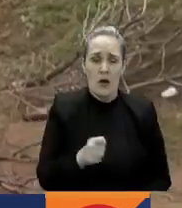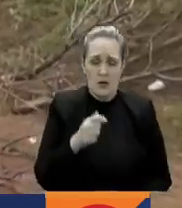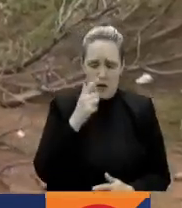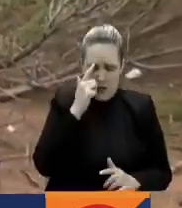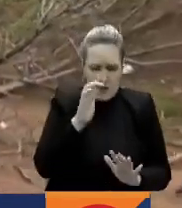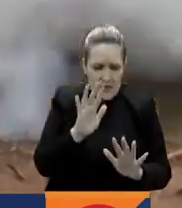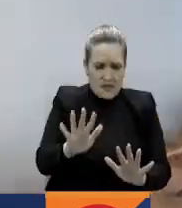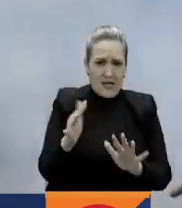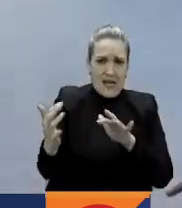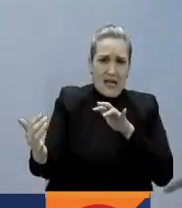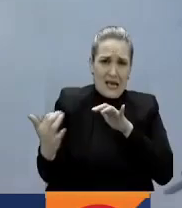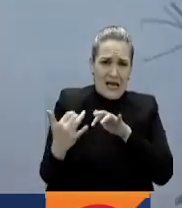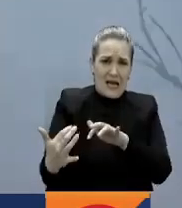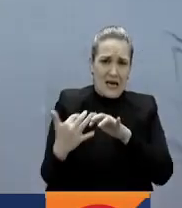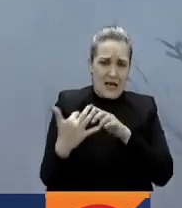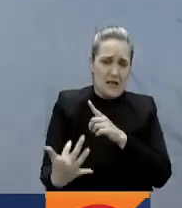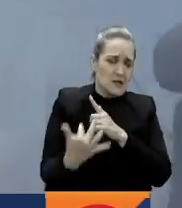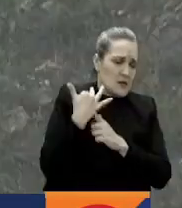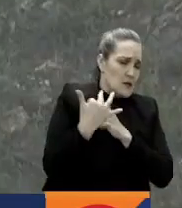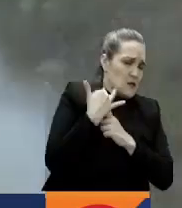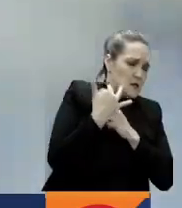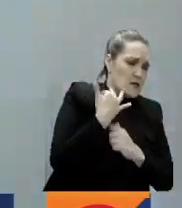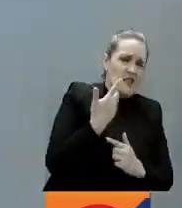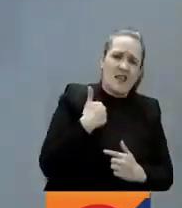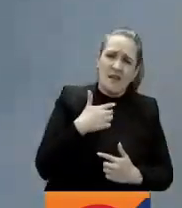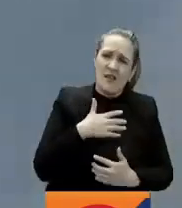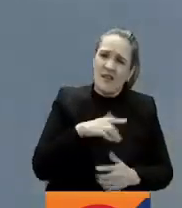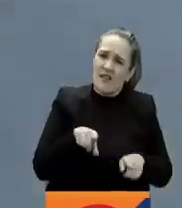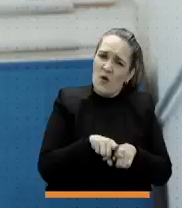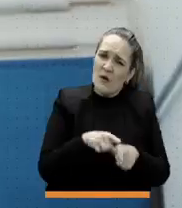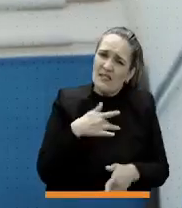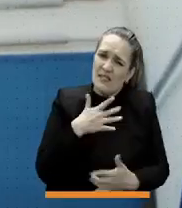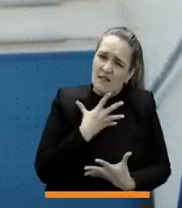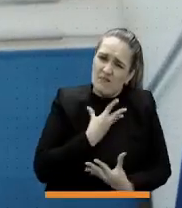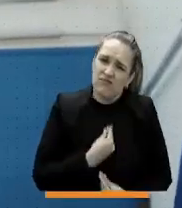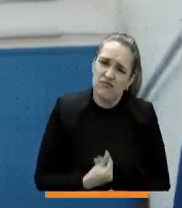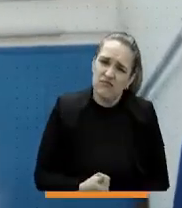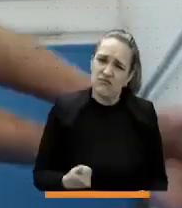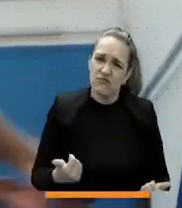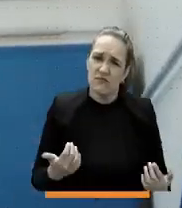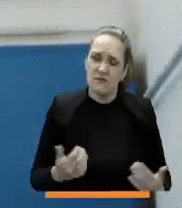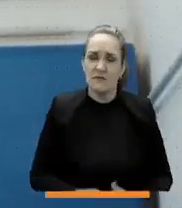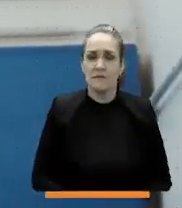esta guerra que los ha derrumbado incluso espiritualmente.